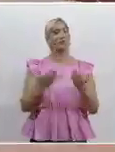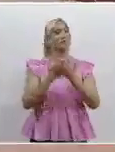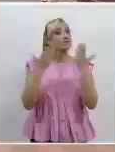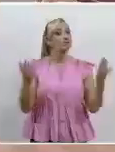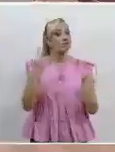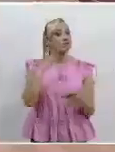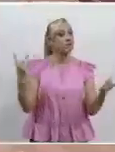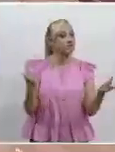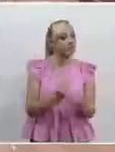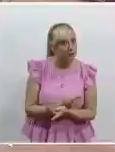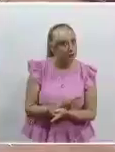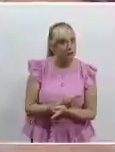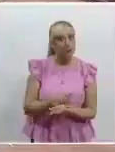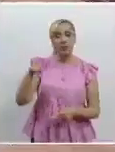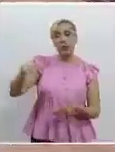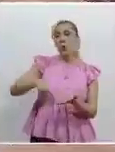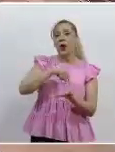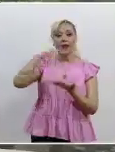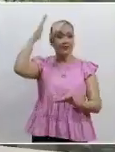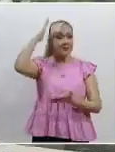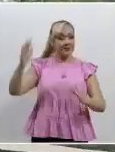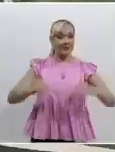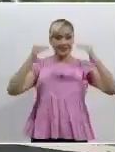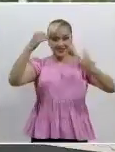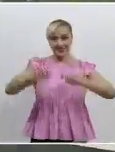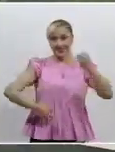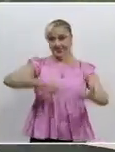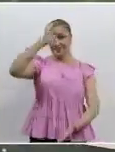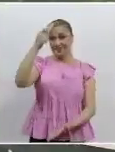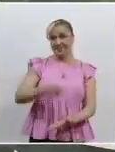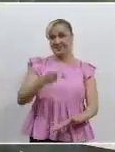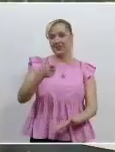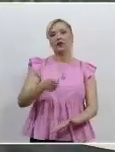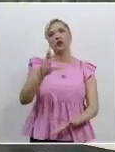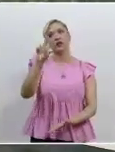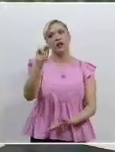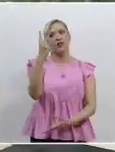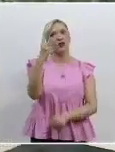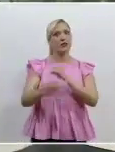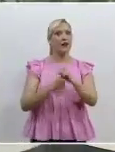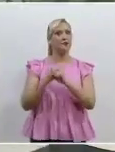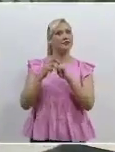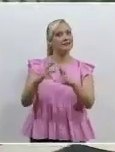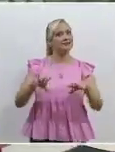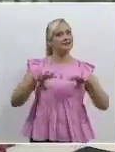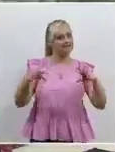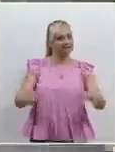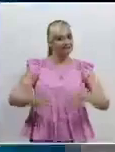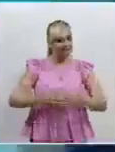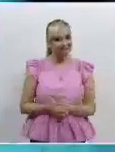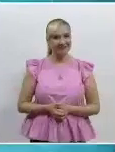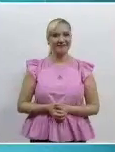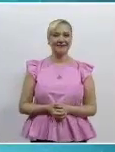Más adelante, el edificio sede de la Suprema Corte cumplió 82 años.